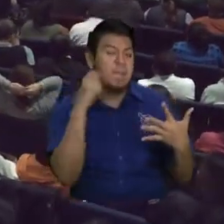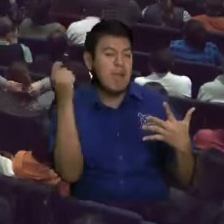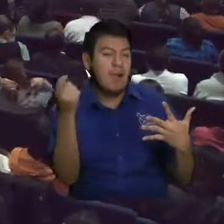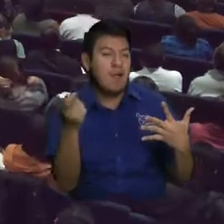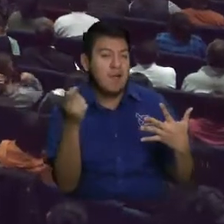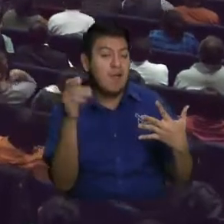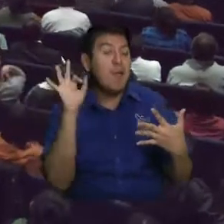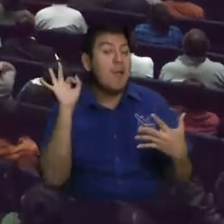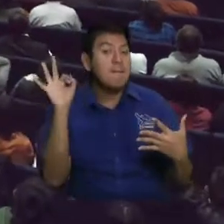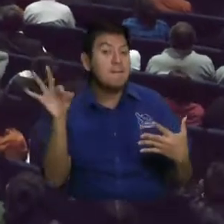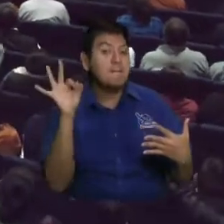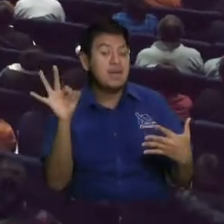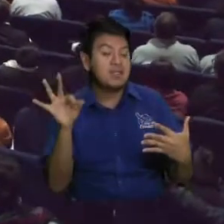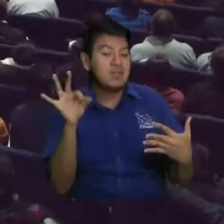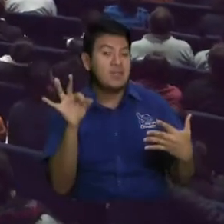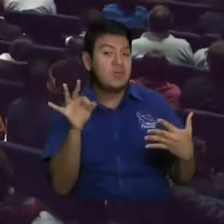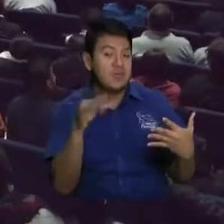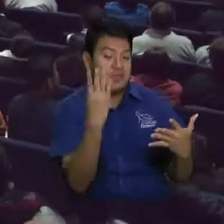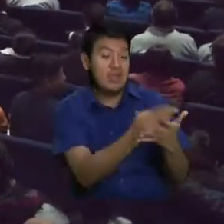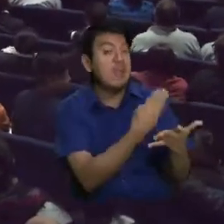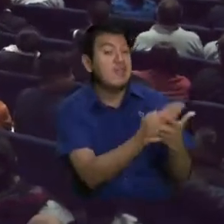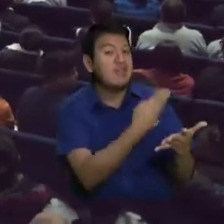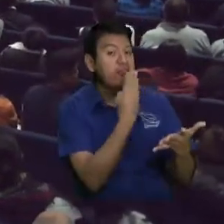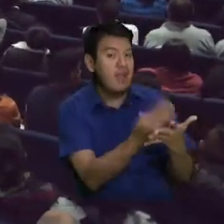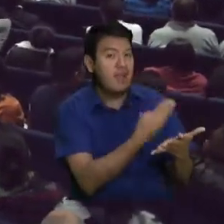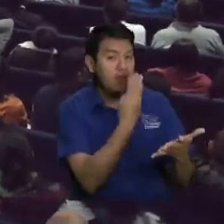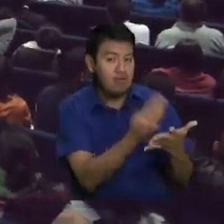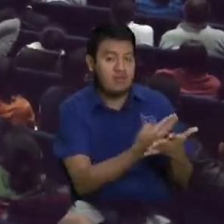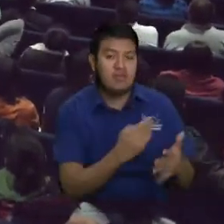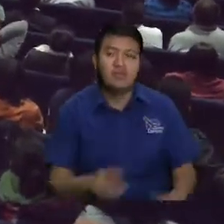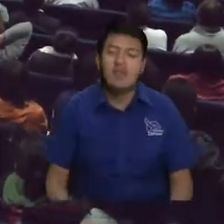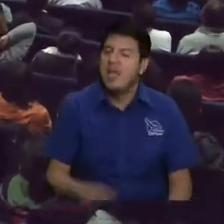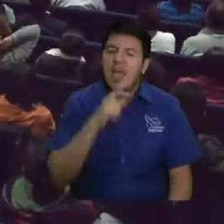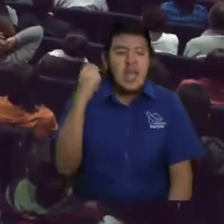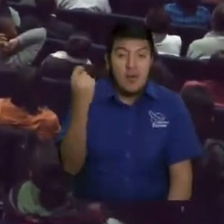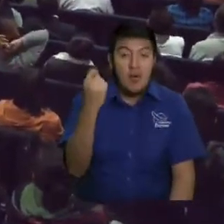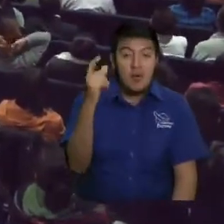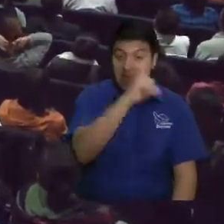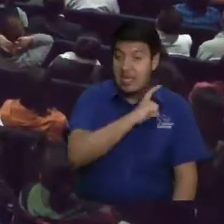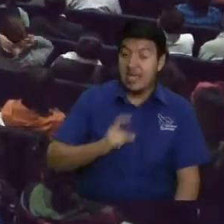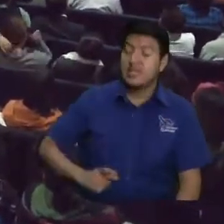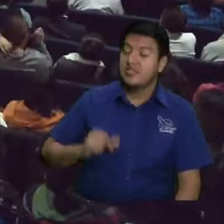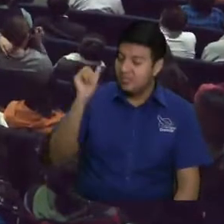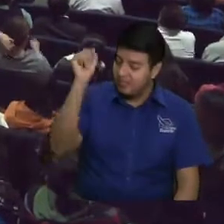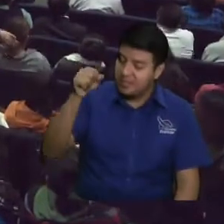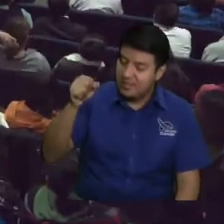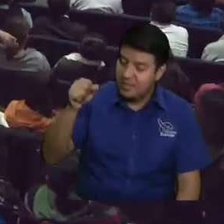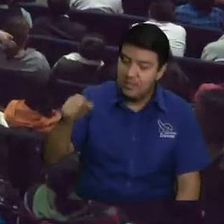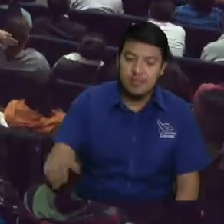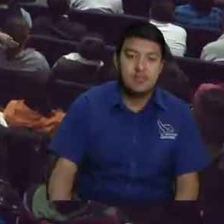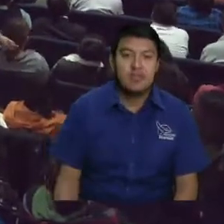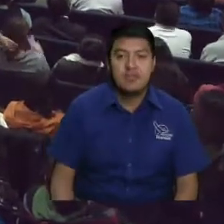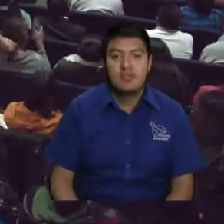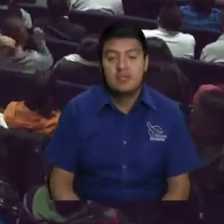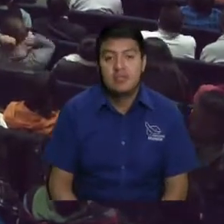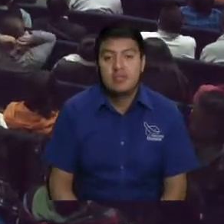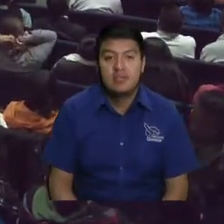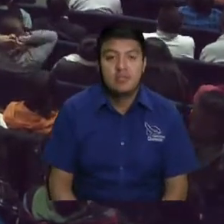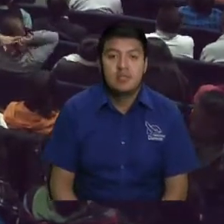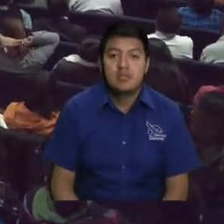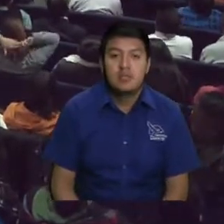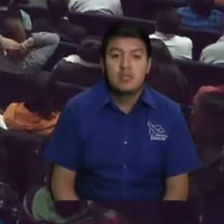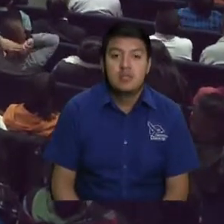Bueno, pues que todos le hicieron caso. El mejor predicador es Cristo, pero el mejor predicador que todos le hicieron caso, ¿ya?